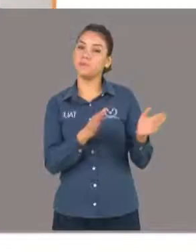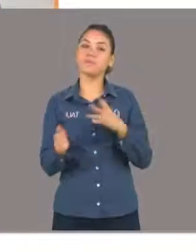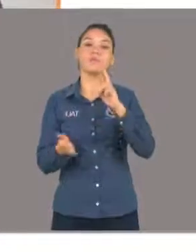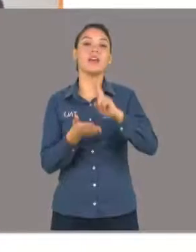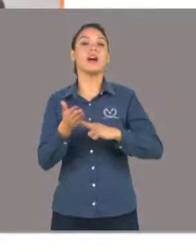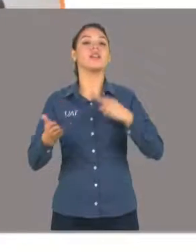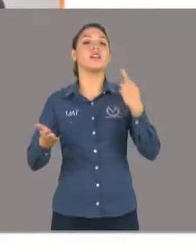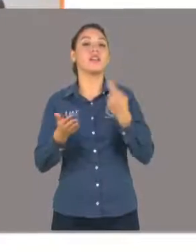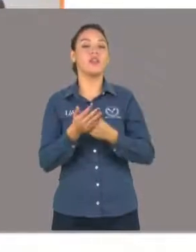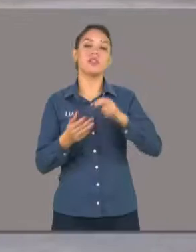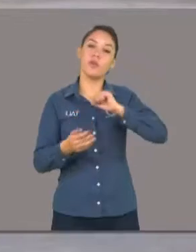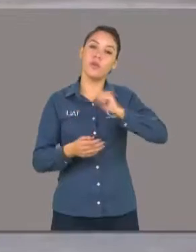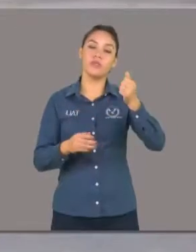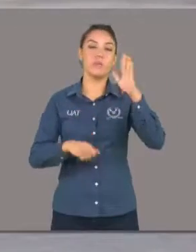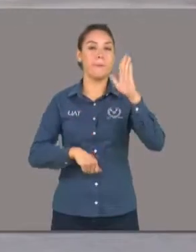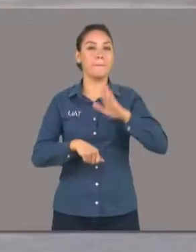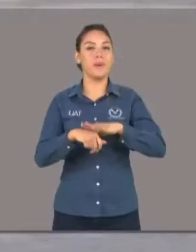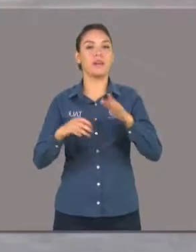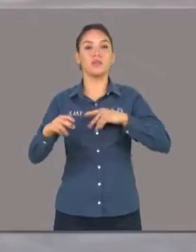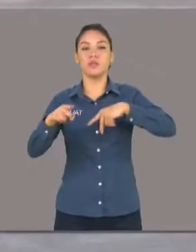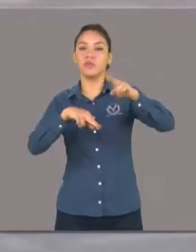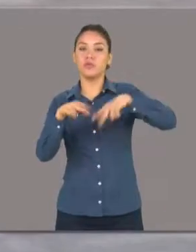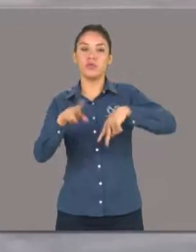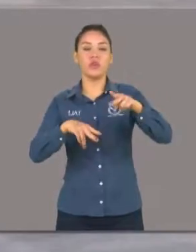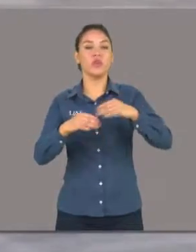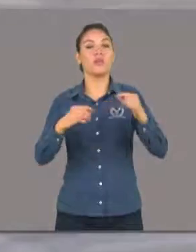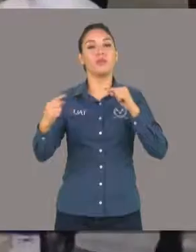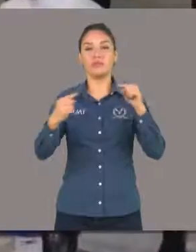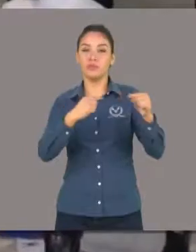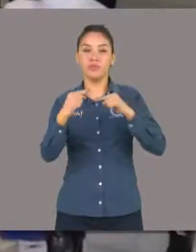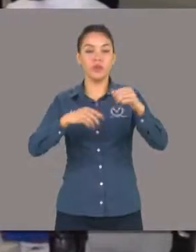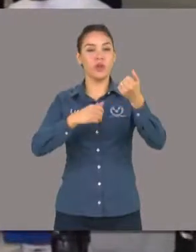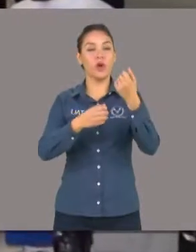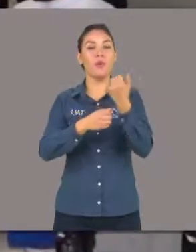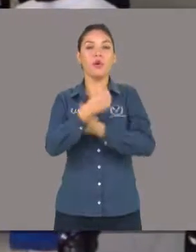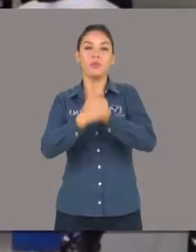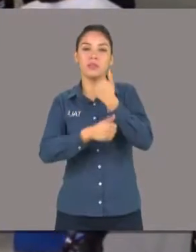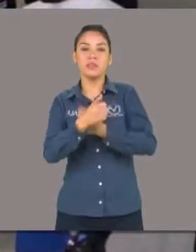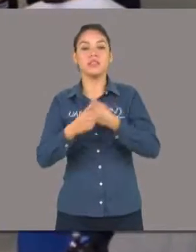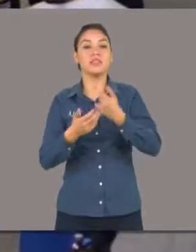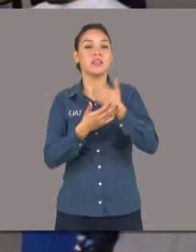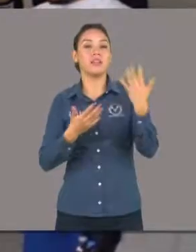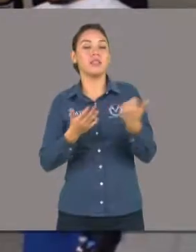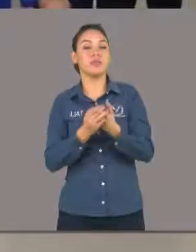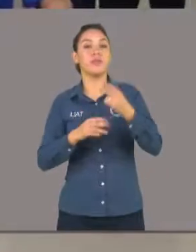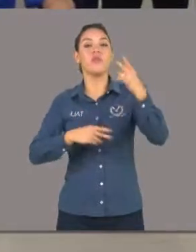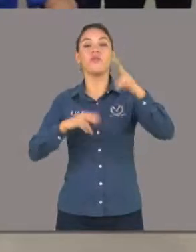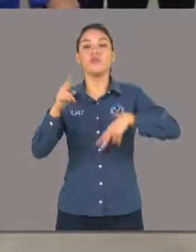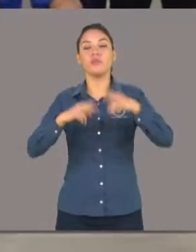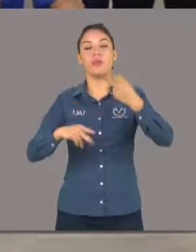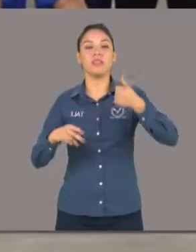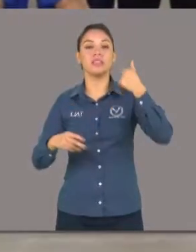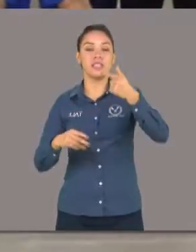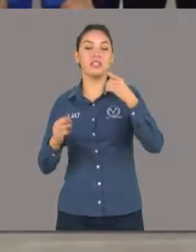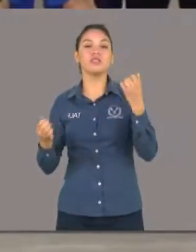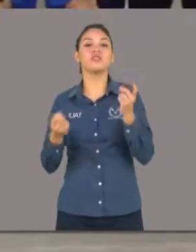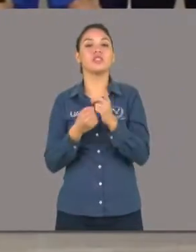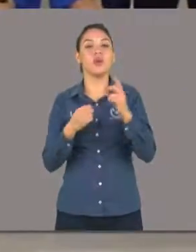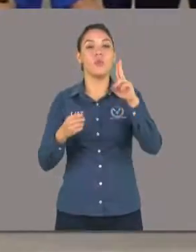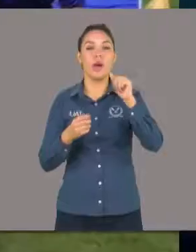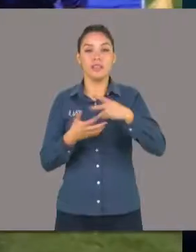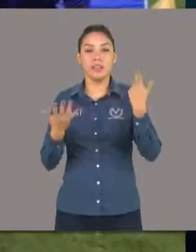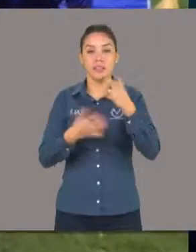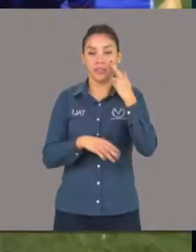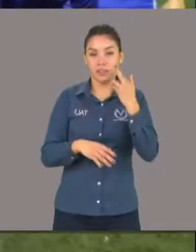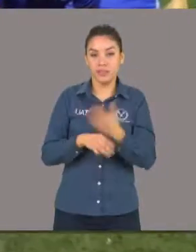También en Reynosa hace aire y se celebra una perfecta vinculación con la sociedad de este municipio. Se lleva a cabo el torneo La Cañada de Fútbol 7 donde participa